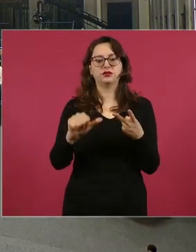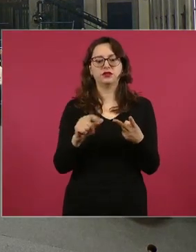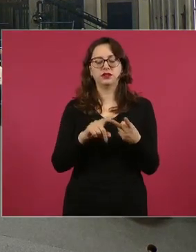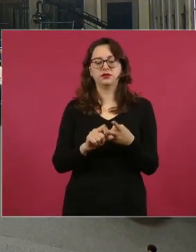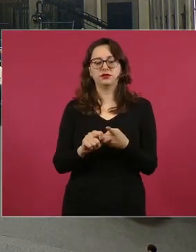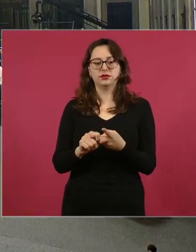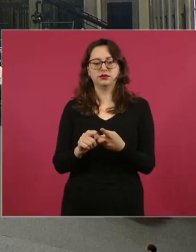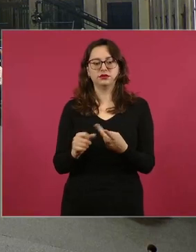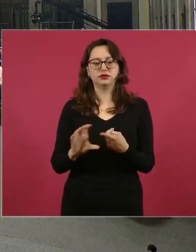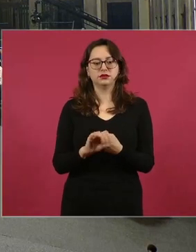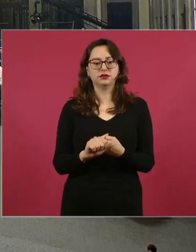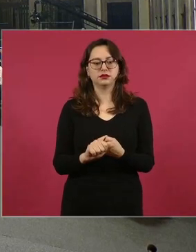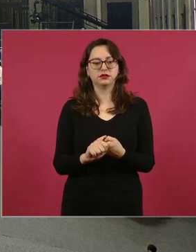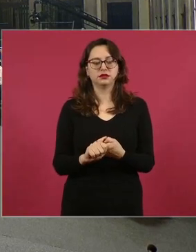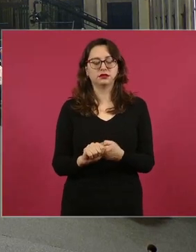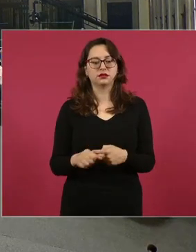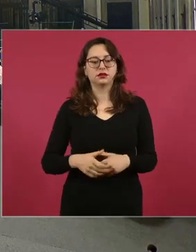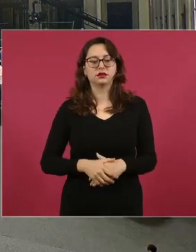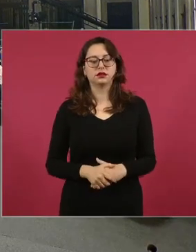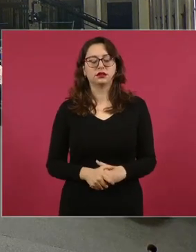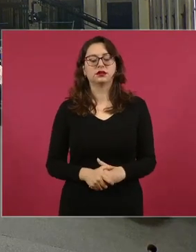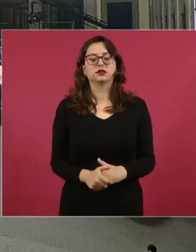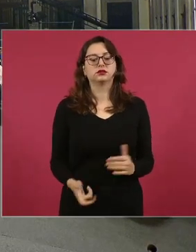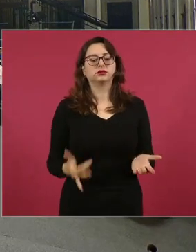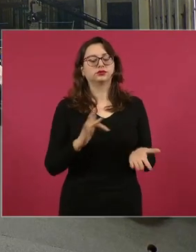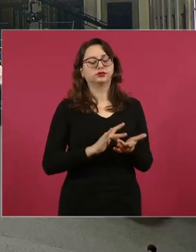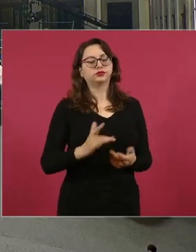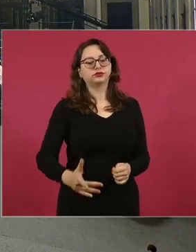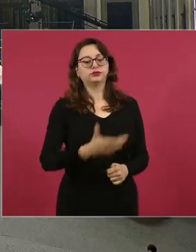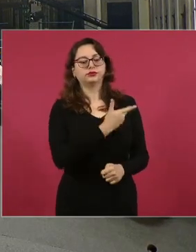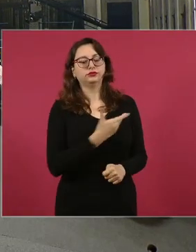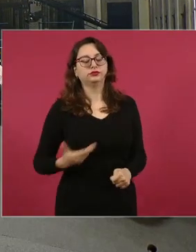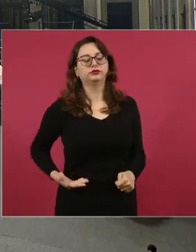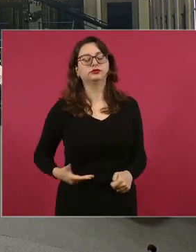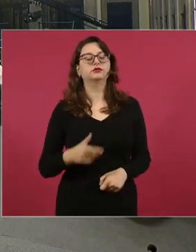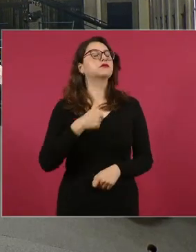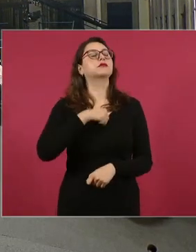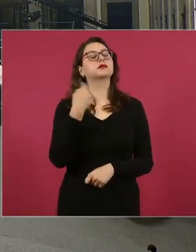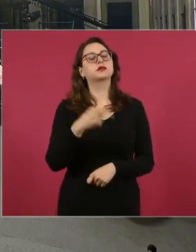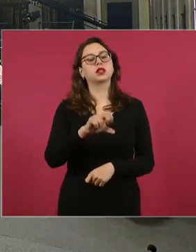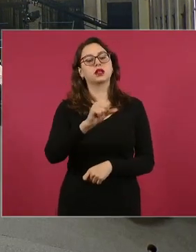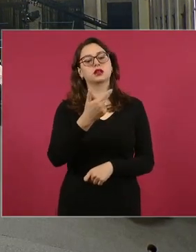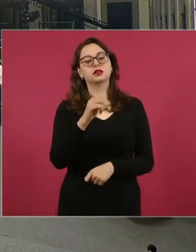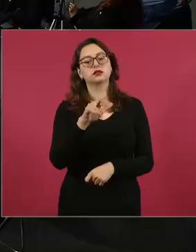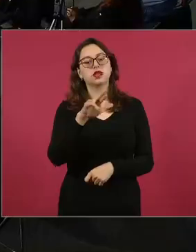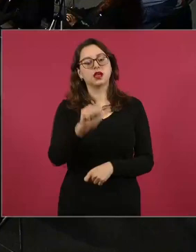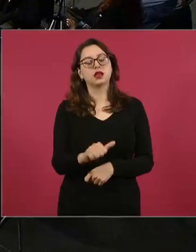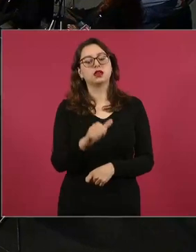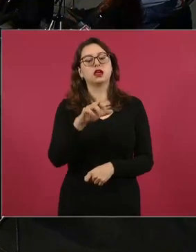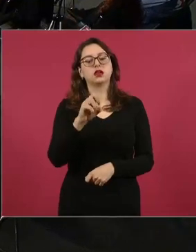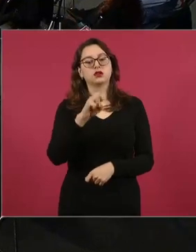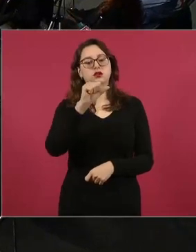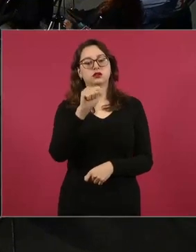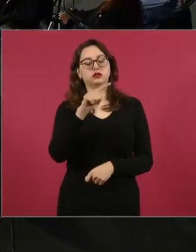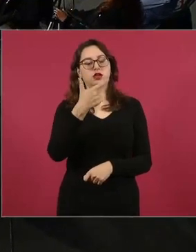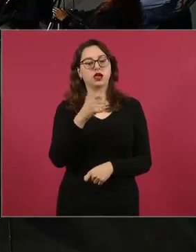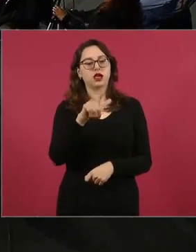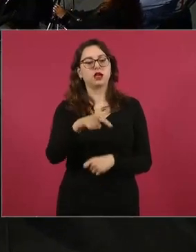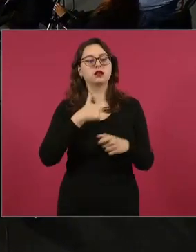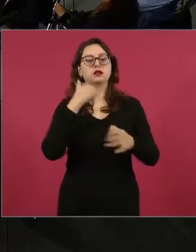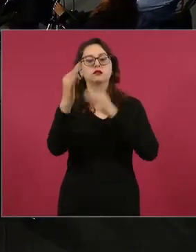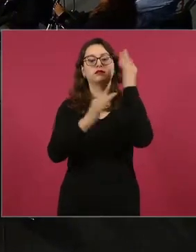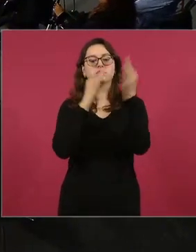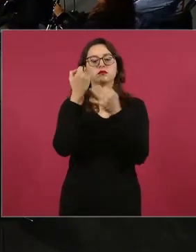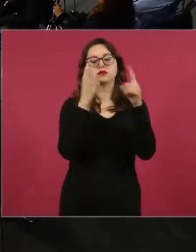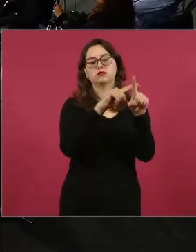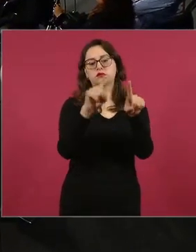Nada más, dos. Gracias, presidente. Buenos días, Shaila Rosagel, corresponsal de Grupo Gili, El Imparcial de Sonora, La Crónica de